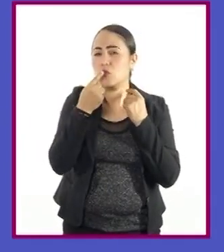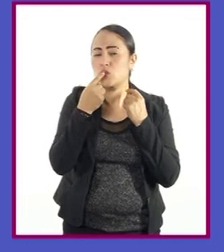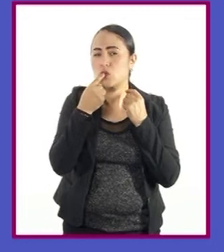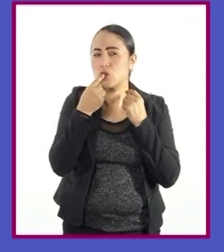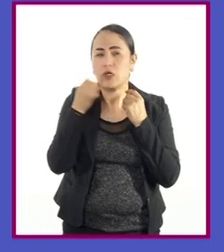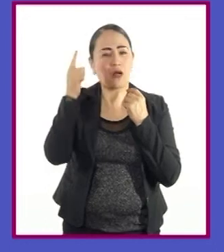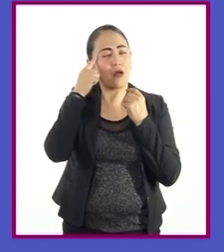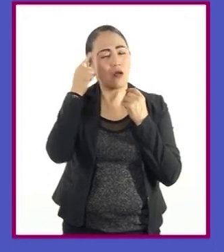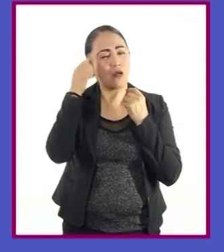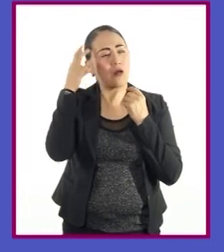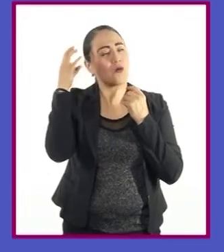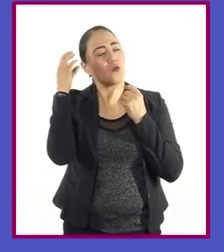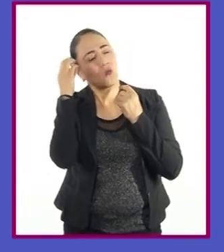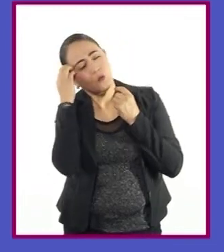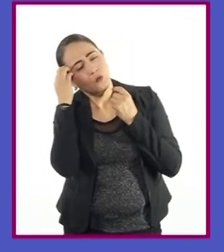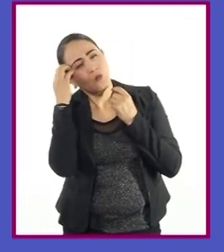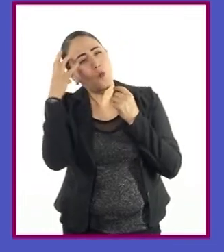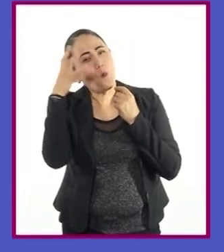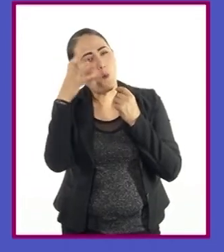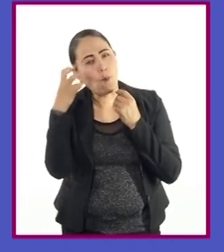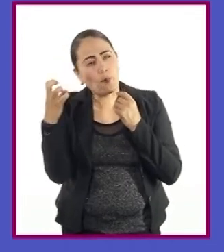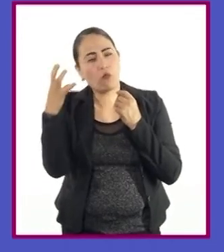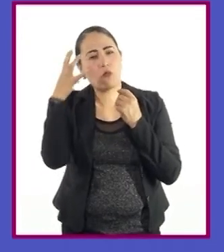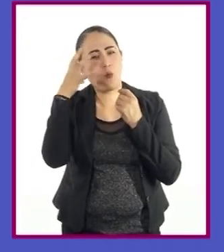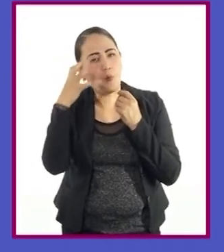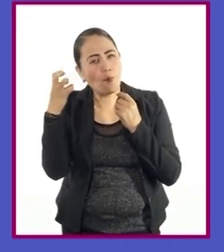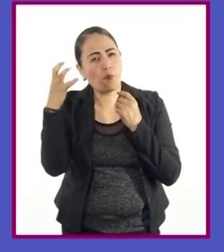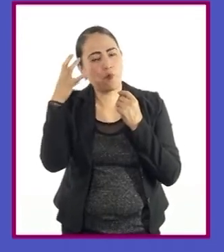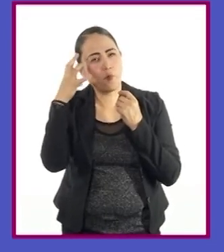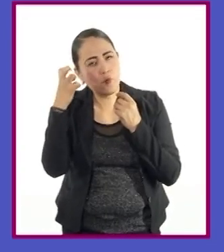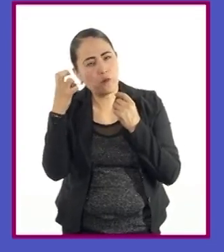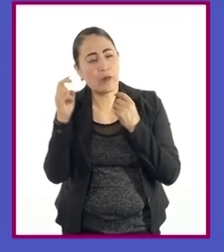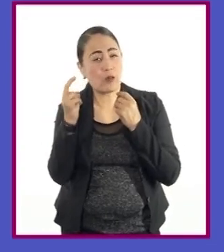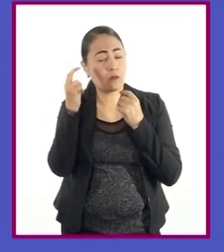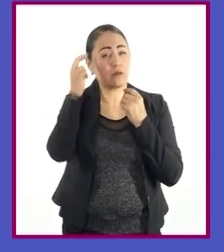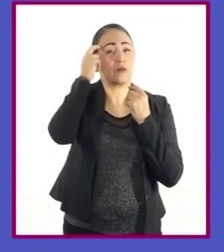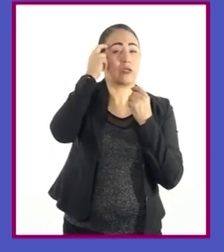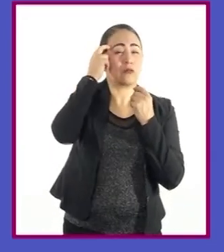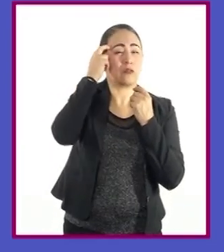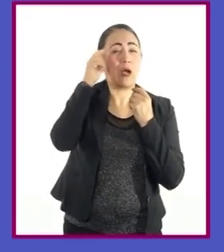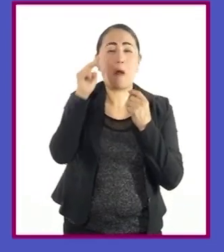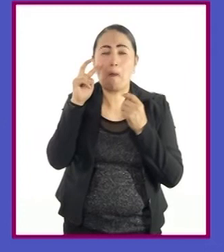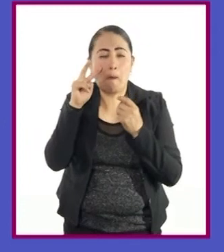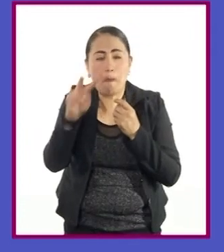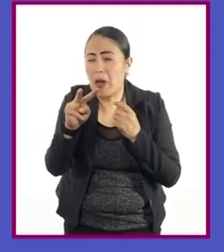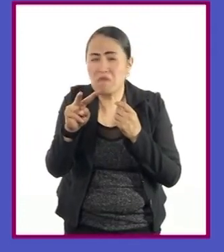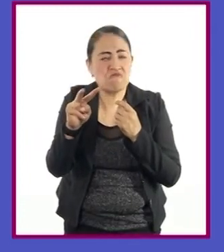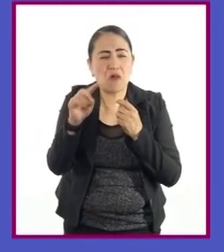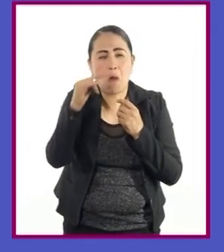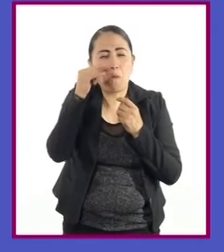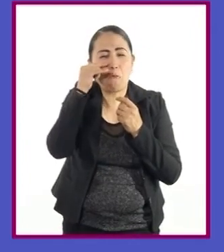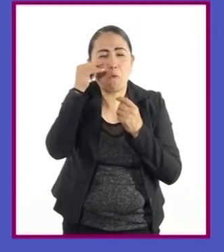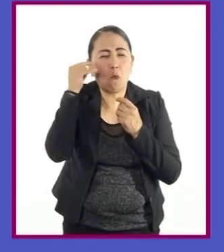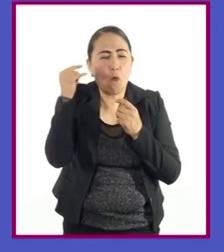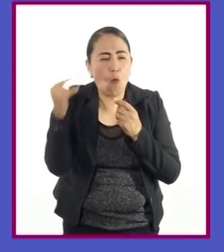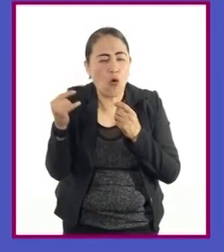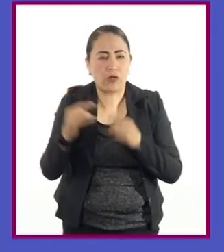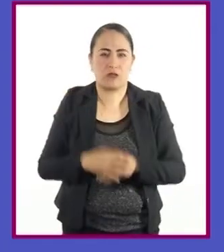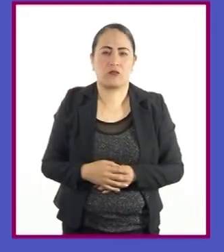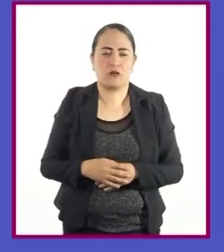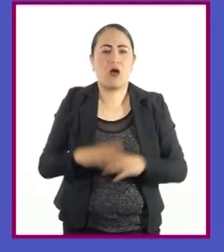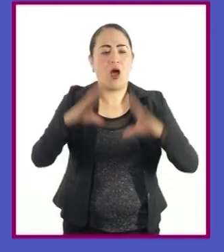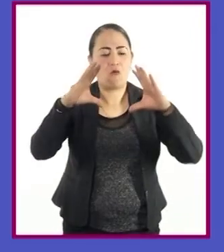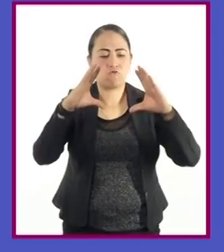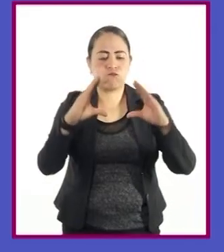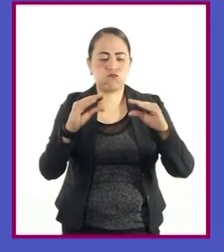las sienes de aquella, chupándole la sangre. La picadura era casi imperceptible. La remoción diaria del